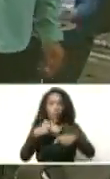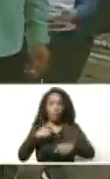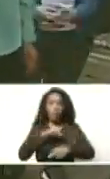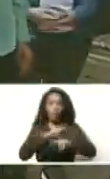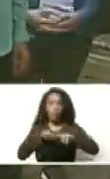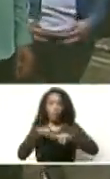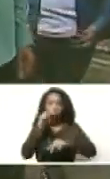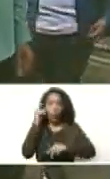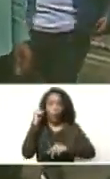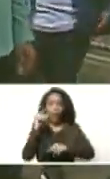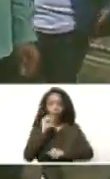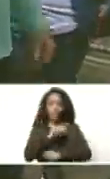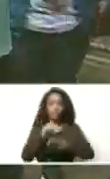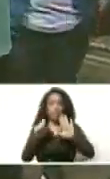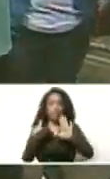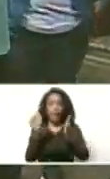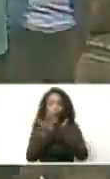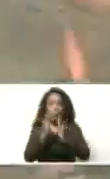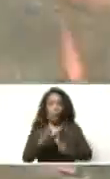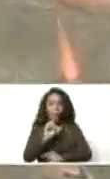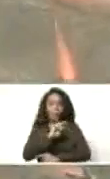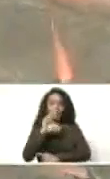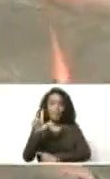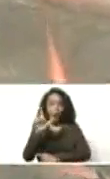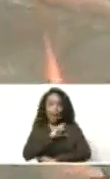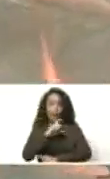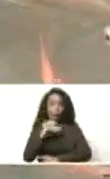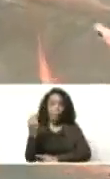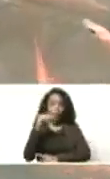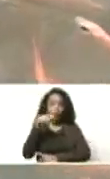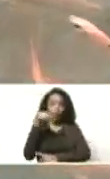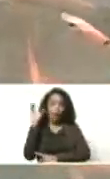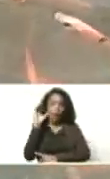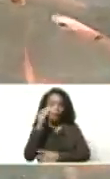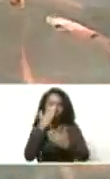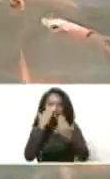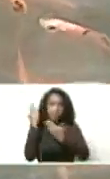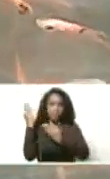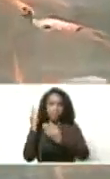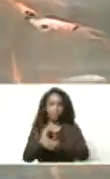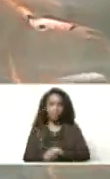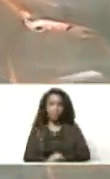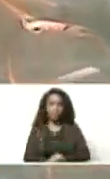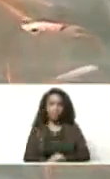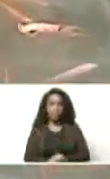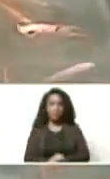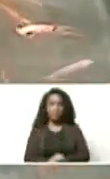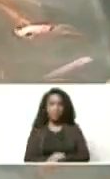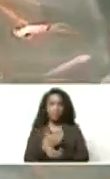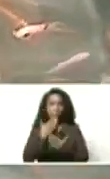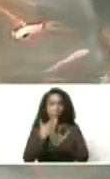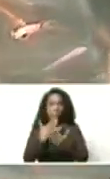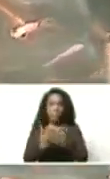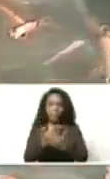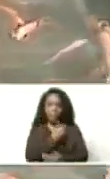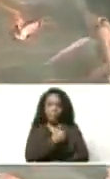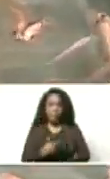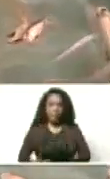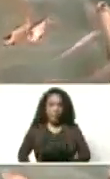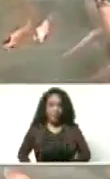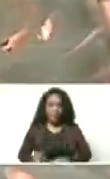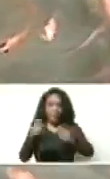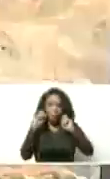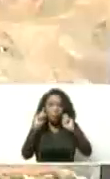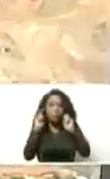en 16 escuelas del 23 de enero y muchas más en Caracas. Adelante, Laura. Adelante, camarada. Permiso, presidente, adelante, para quitarme el